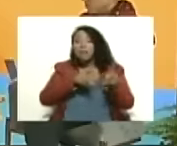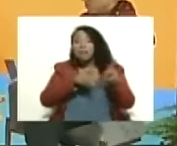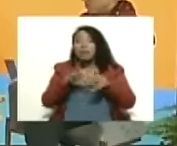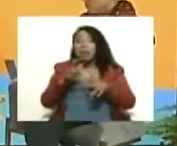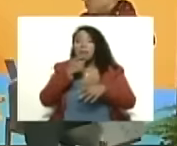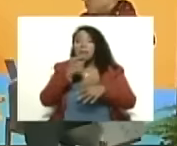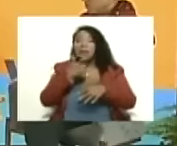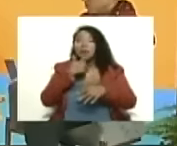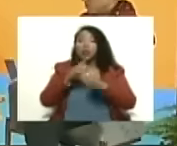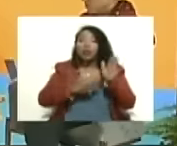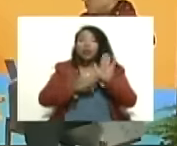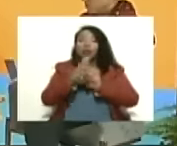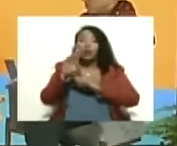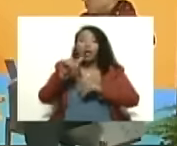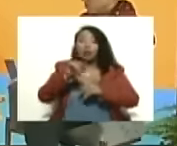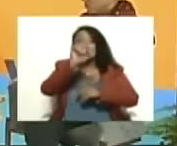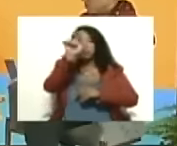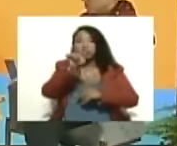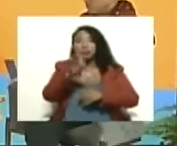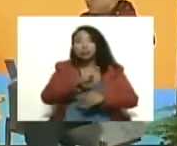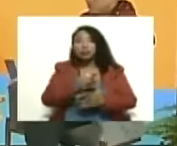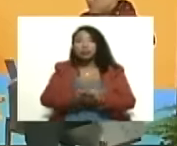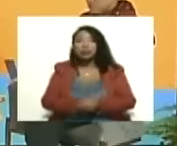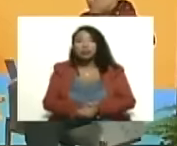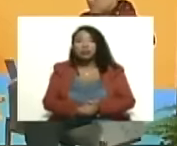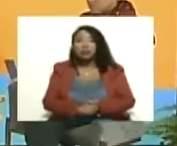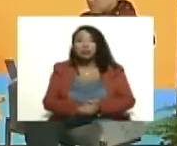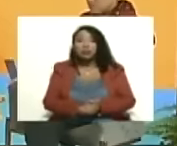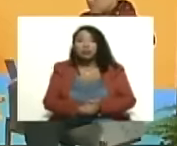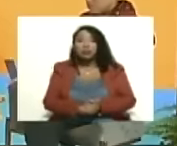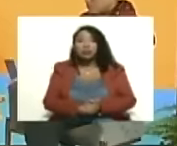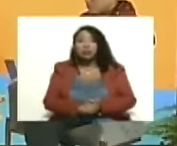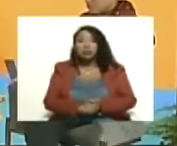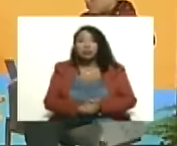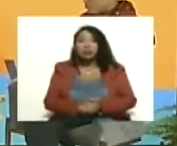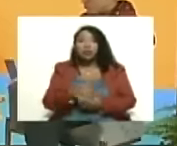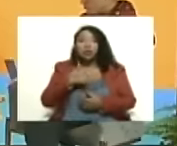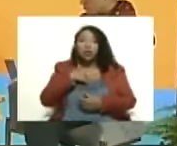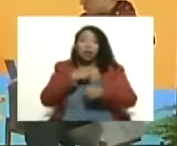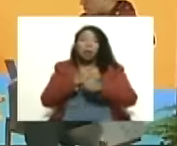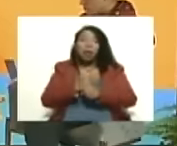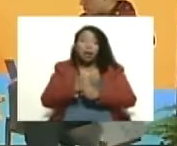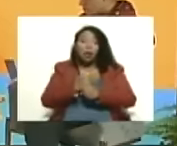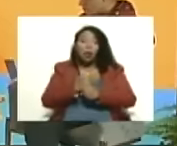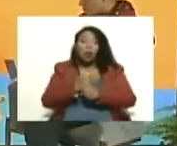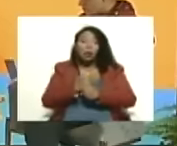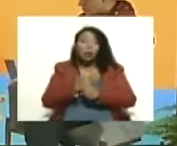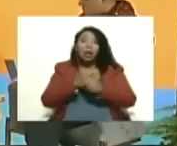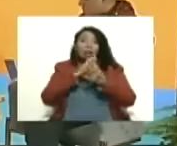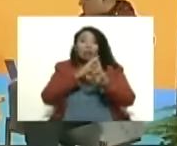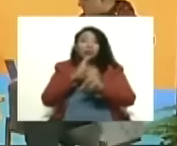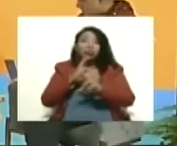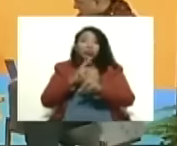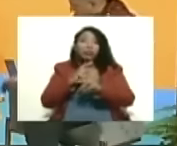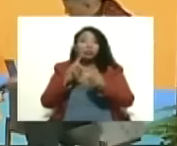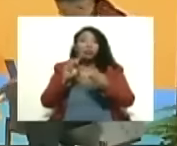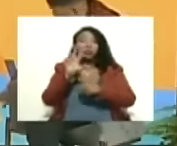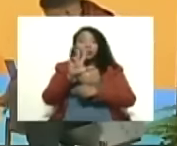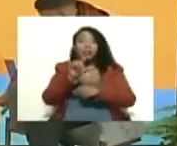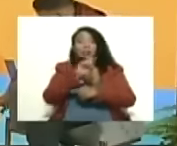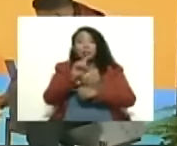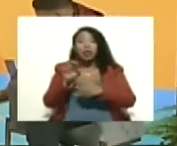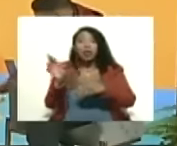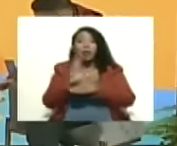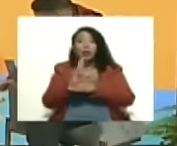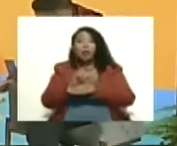hermoso de desarrollo de nuestra guayana equiva espero haber respondido tus tres preguntas rápidamente